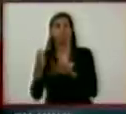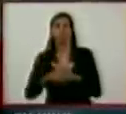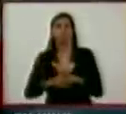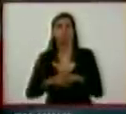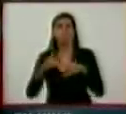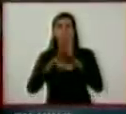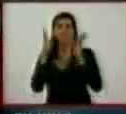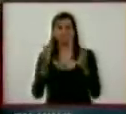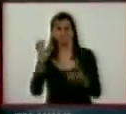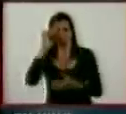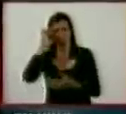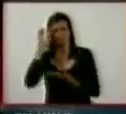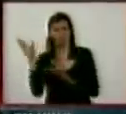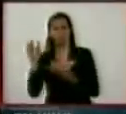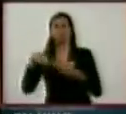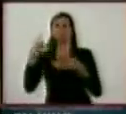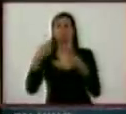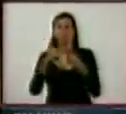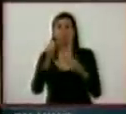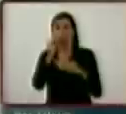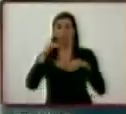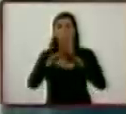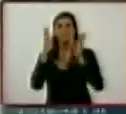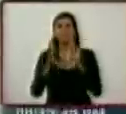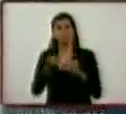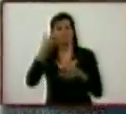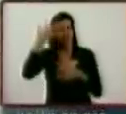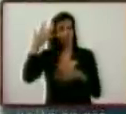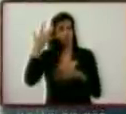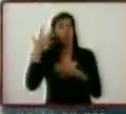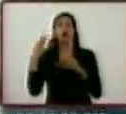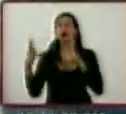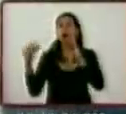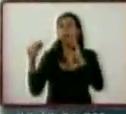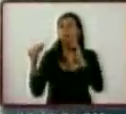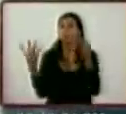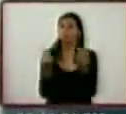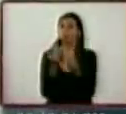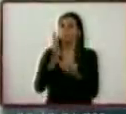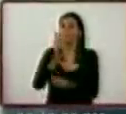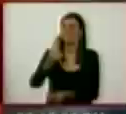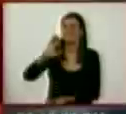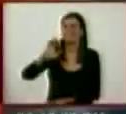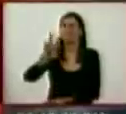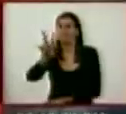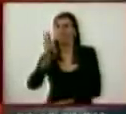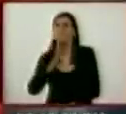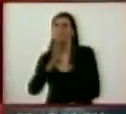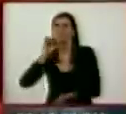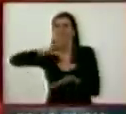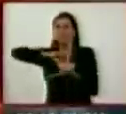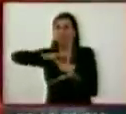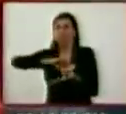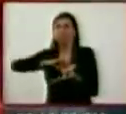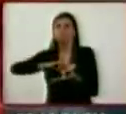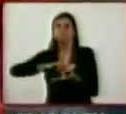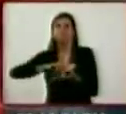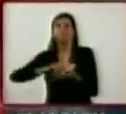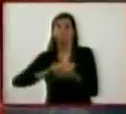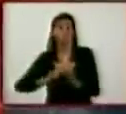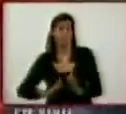Fleming, al compañero Rafael Ramírez, que coordinen con el Banco Central, bajo la rectoría total y absoluta de